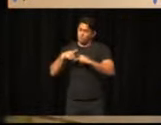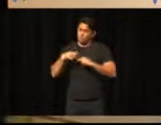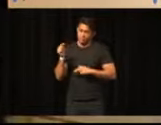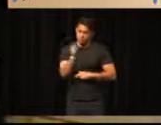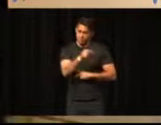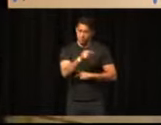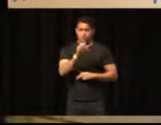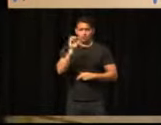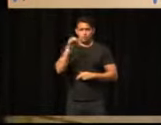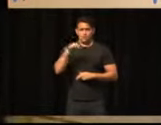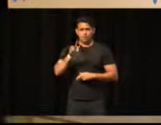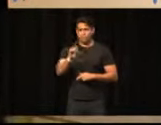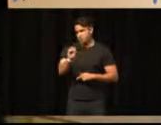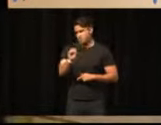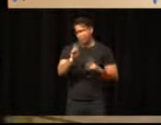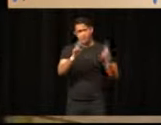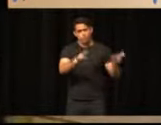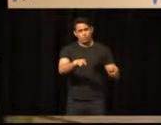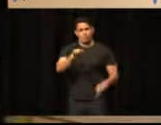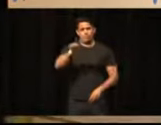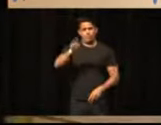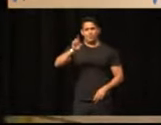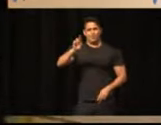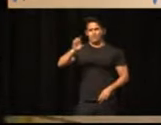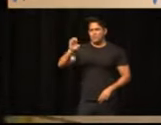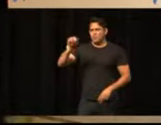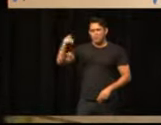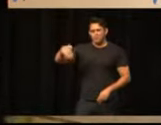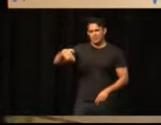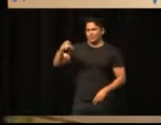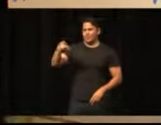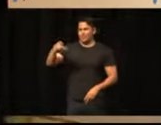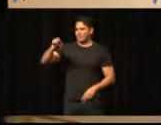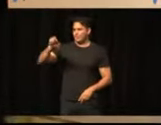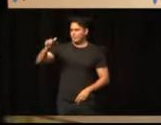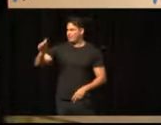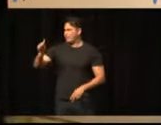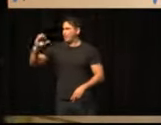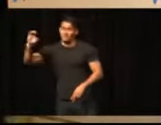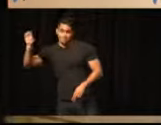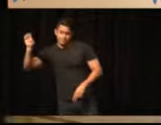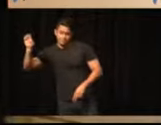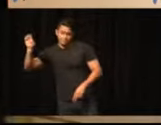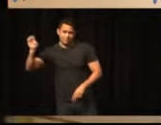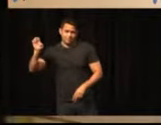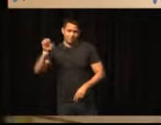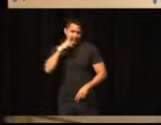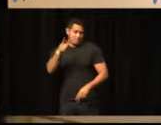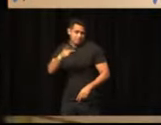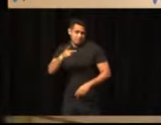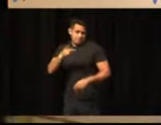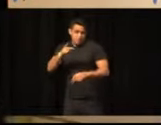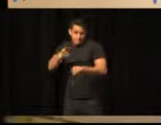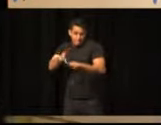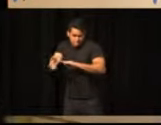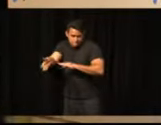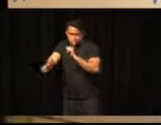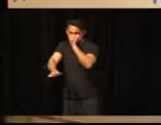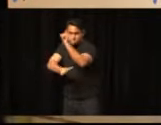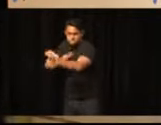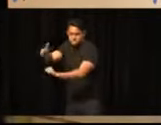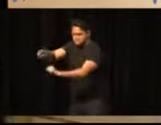vinieron por organizaciones del tipo Greenpeace, que hicieron coerción sobre las empresas de una forma